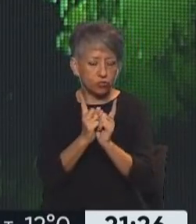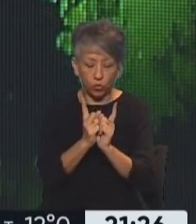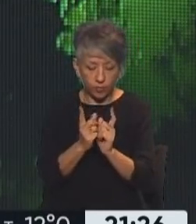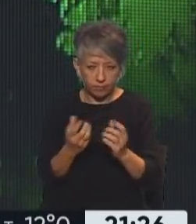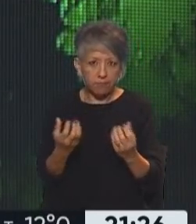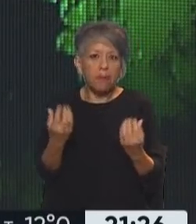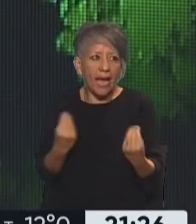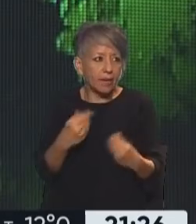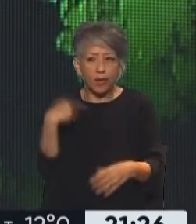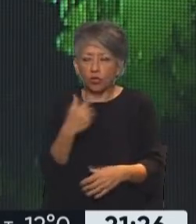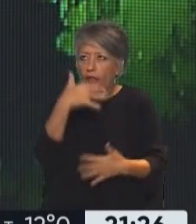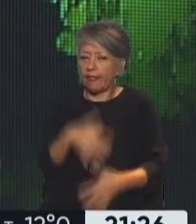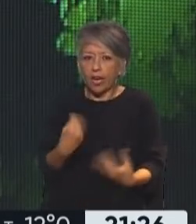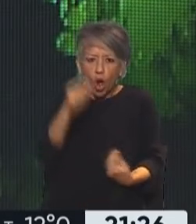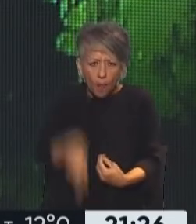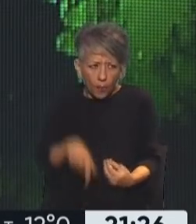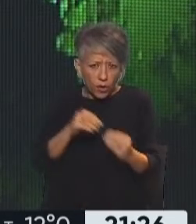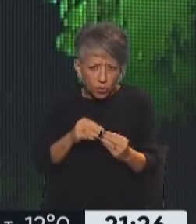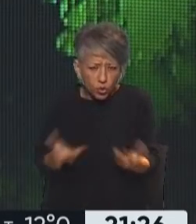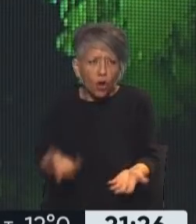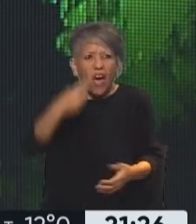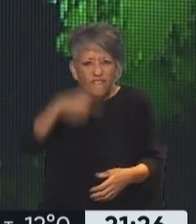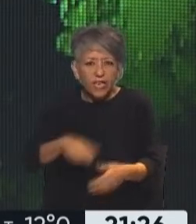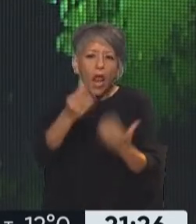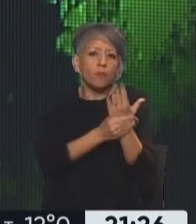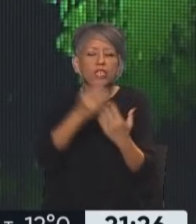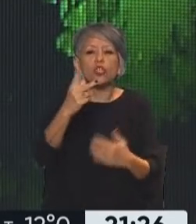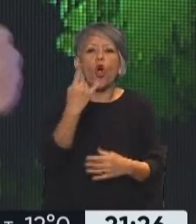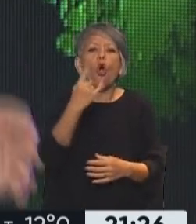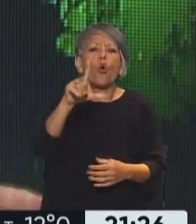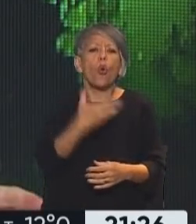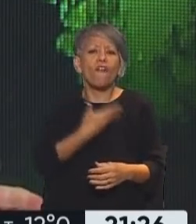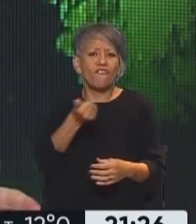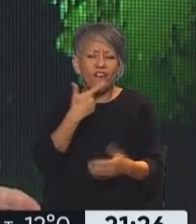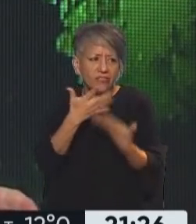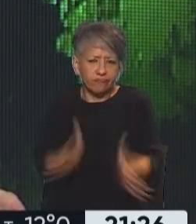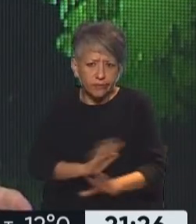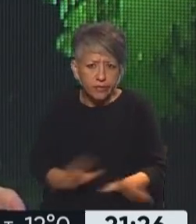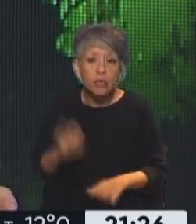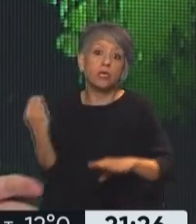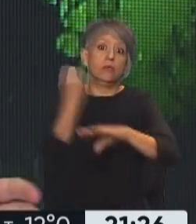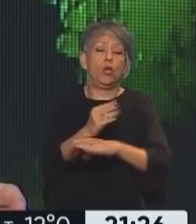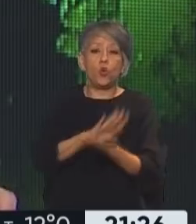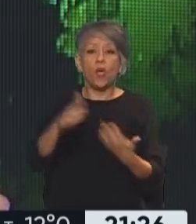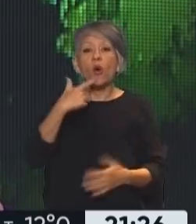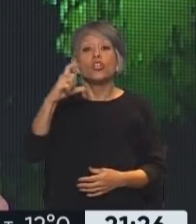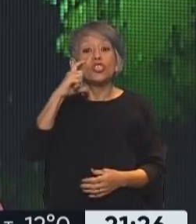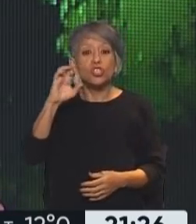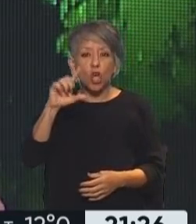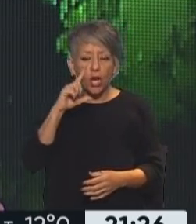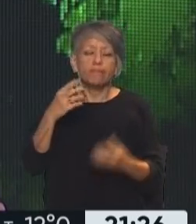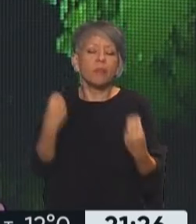este conflicto y por qué sale Matías Culfas y entra Daniel Scioli. Resulta que, como decía hace un rato, Cristina